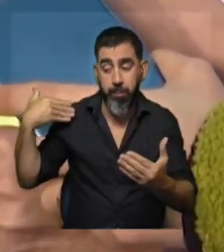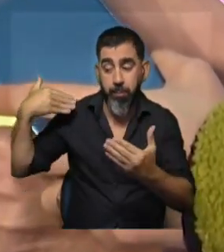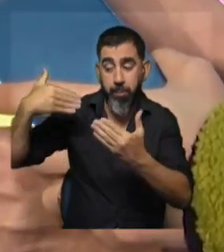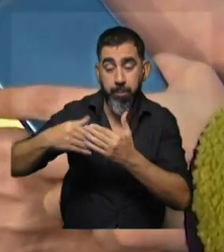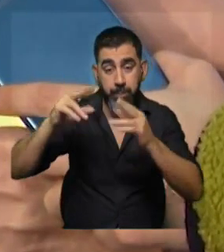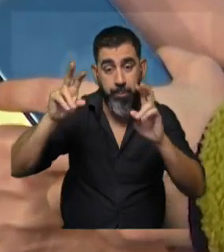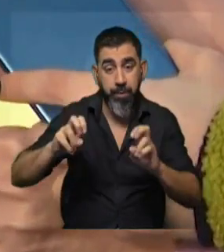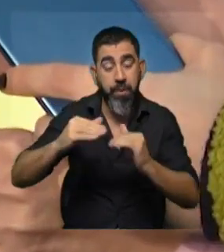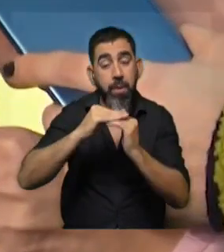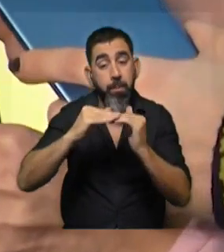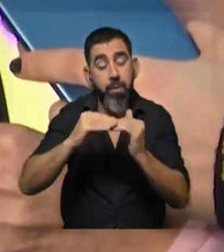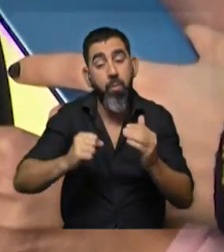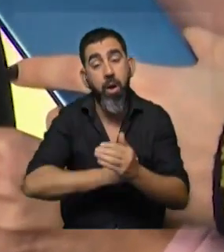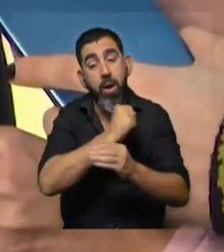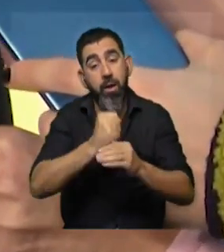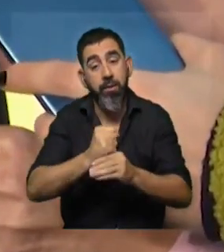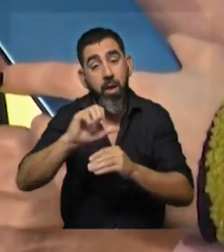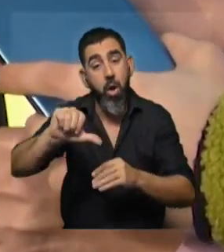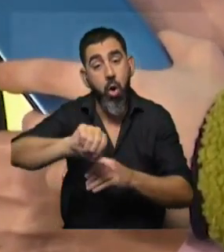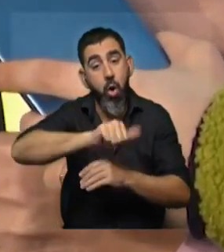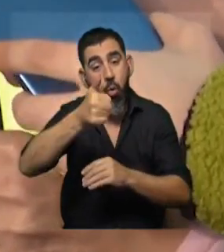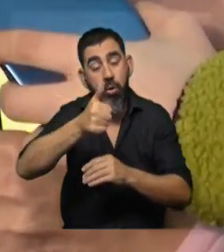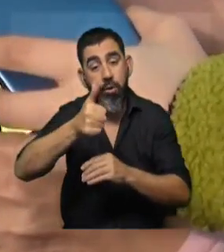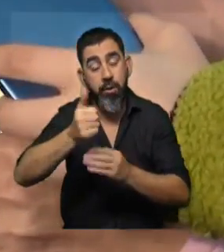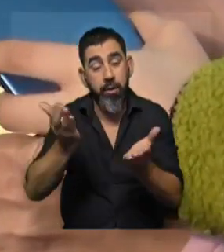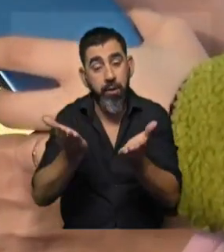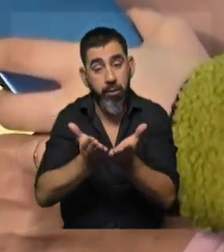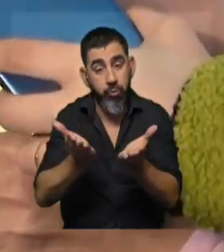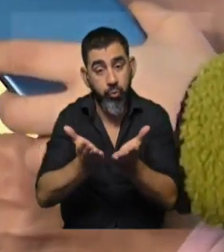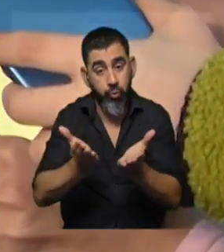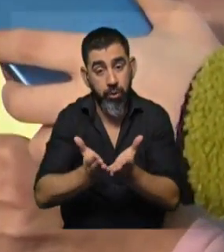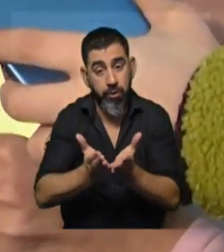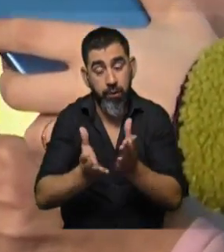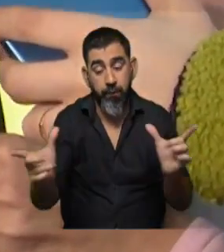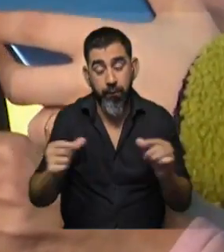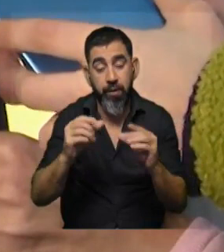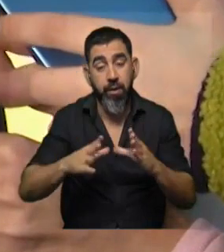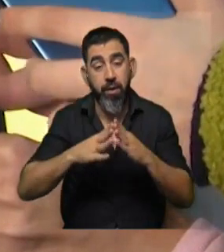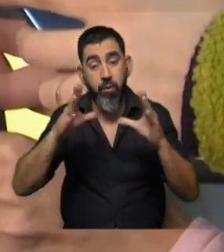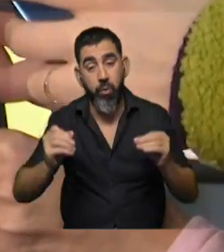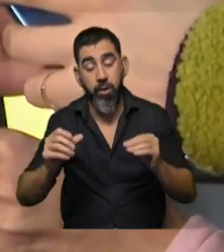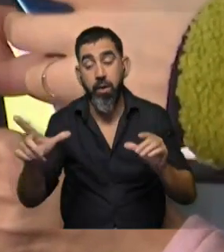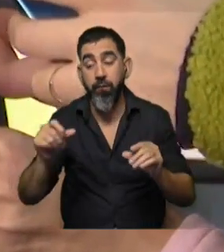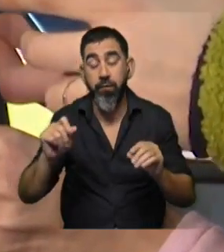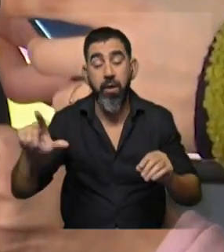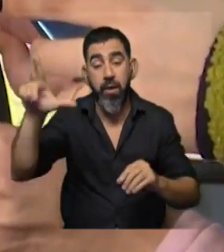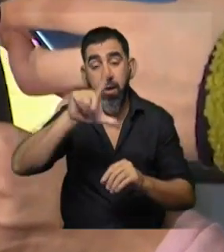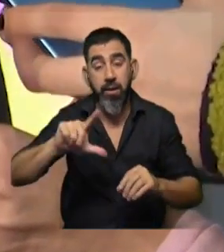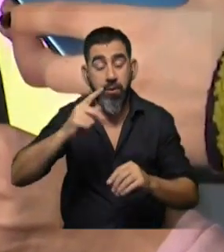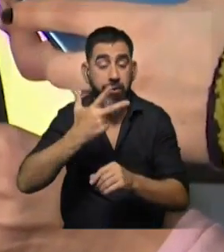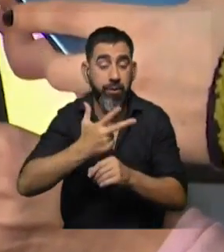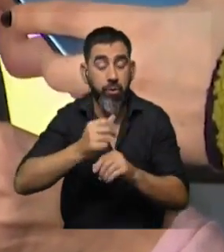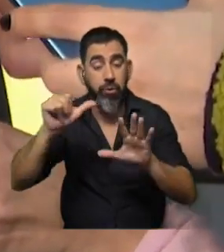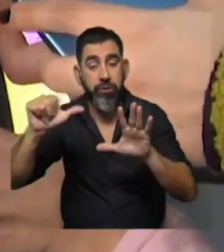al menos a que hasta que logremos que todos nuestros estudiantes salgan de la escuela y salgan de ciclo básico de educación media